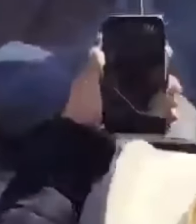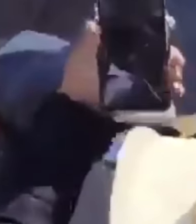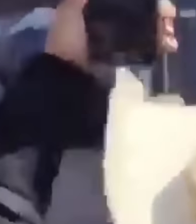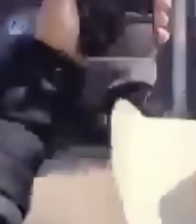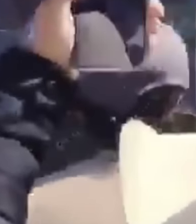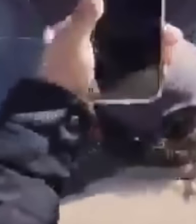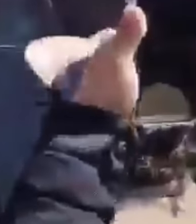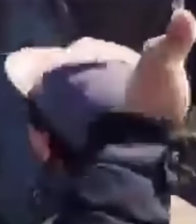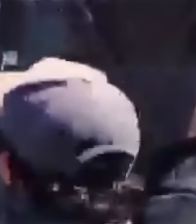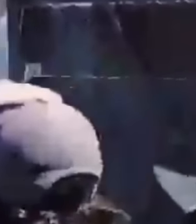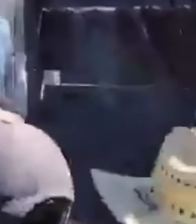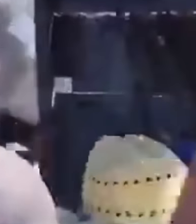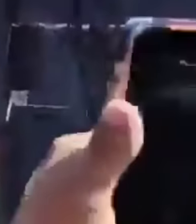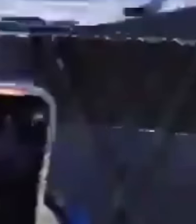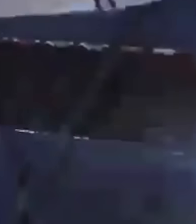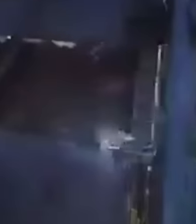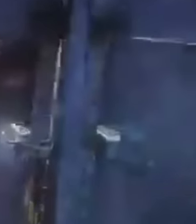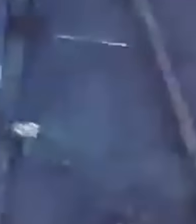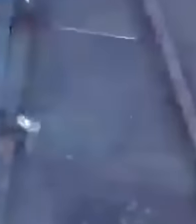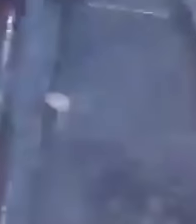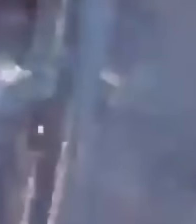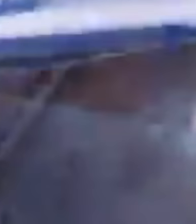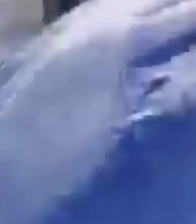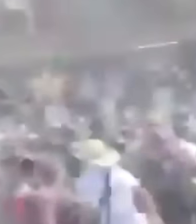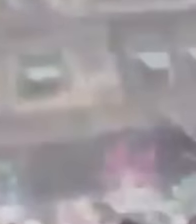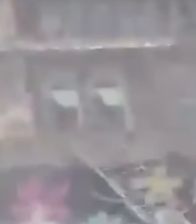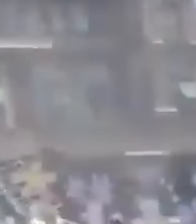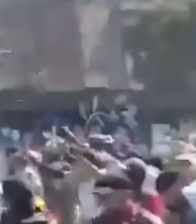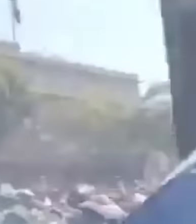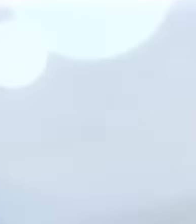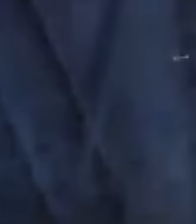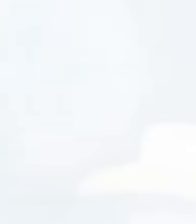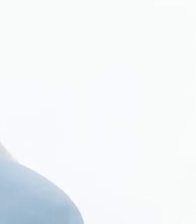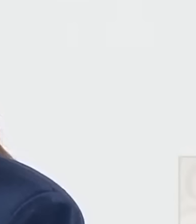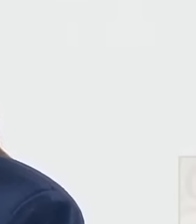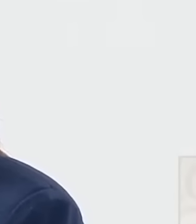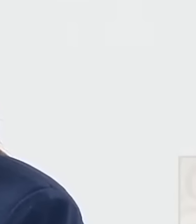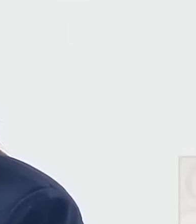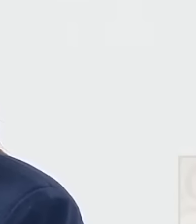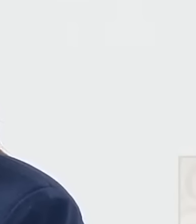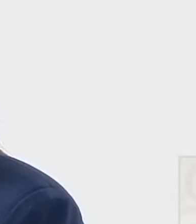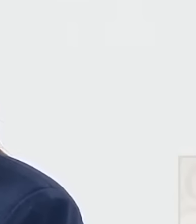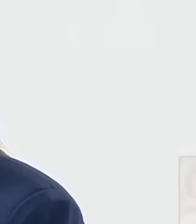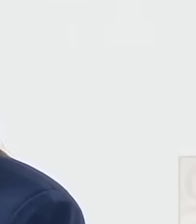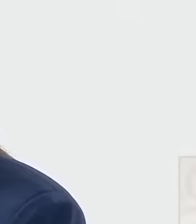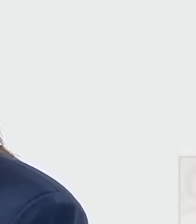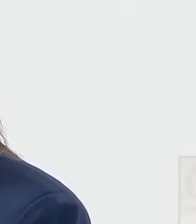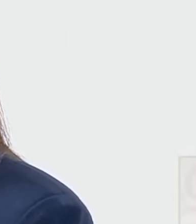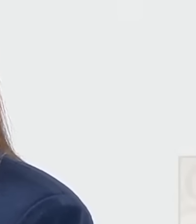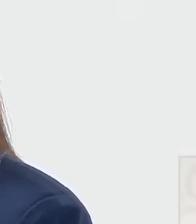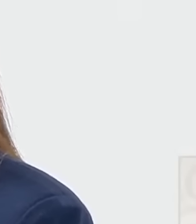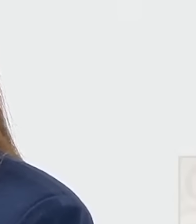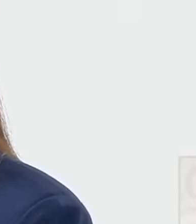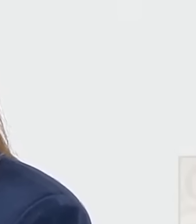la violencia no les va a ayudar. Con un tono firme, pero sereno, la presidenta Claudia